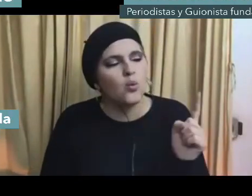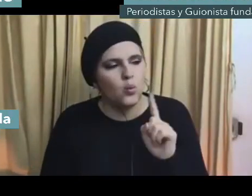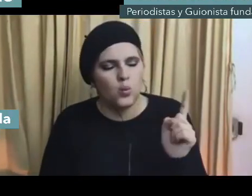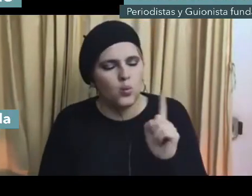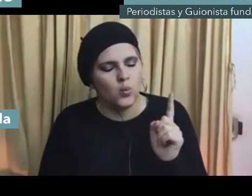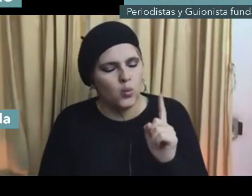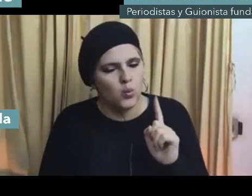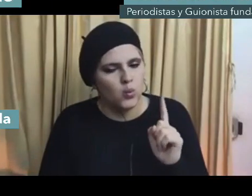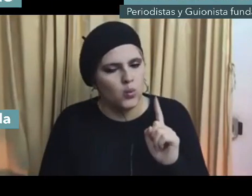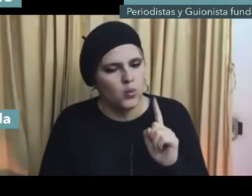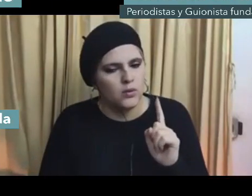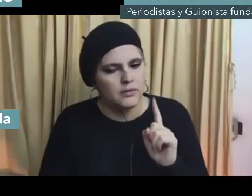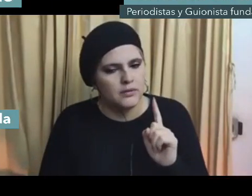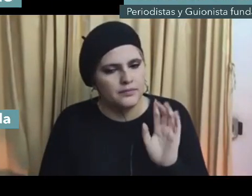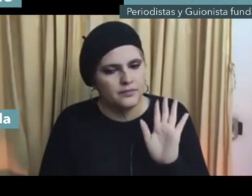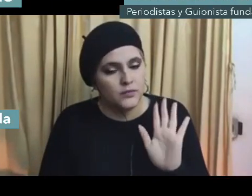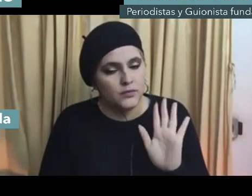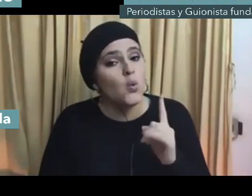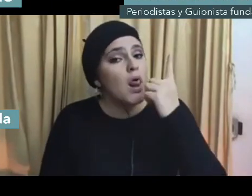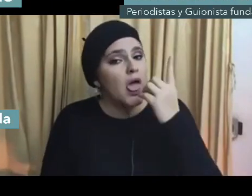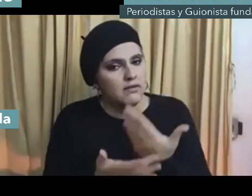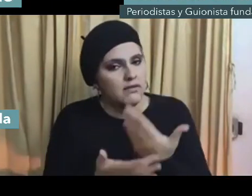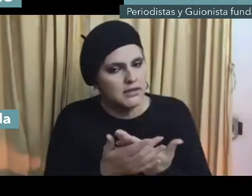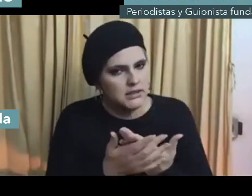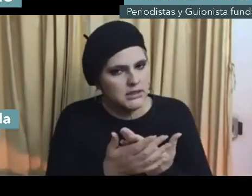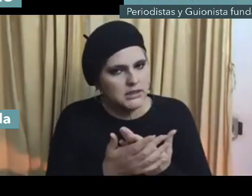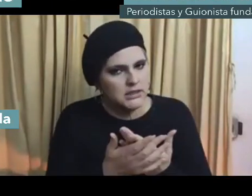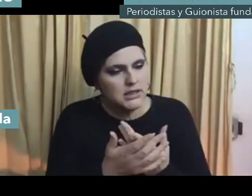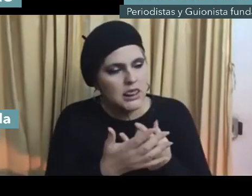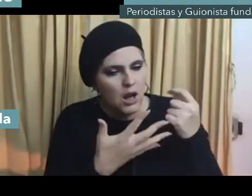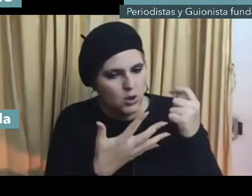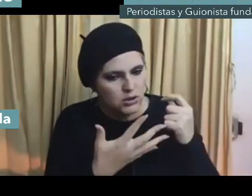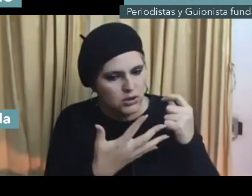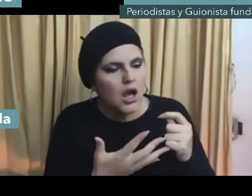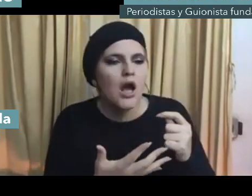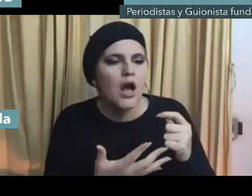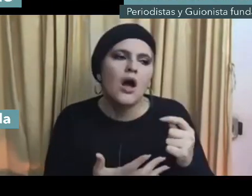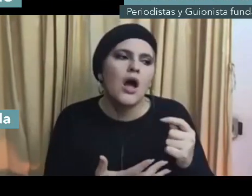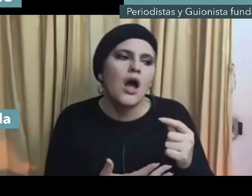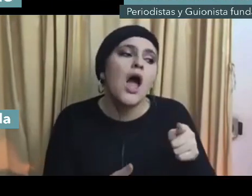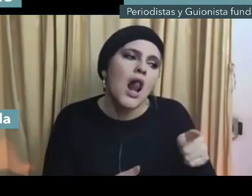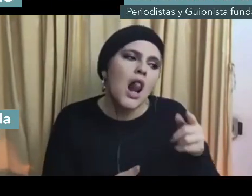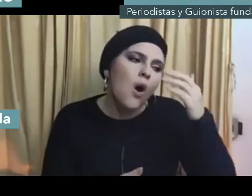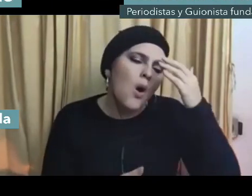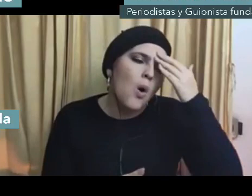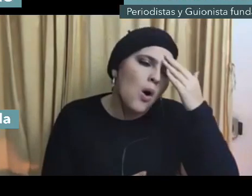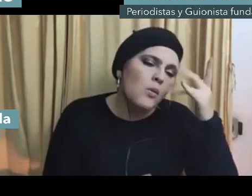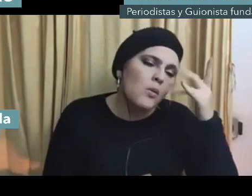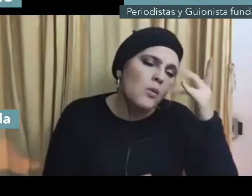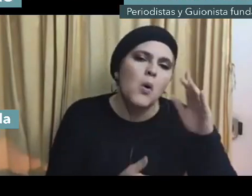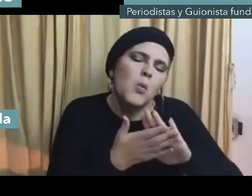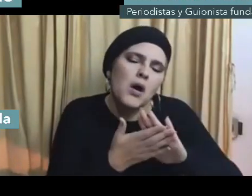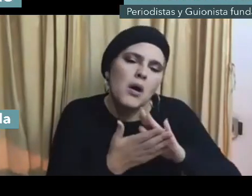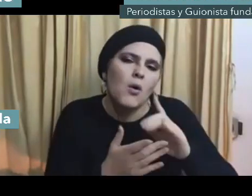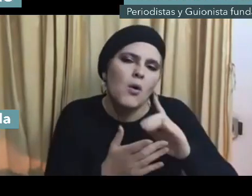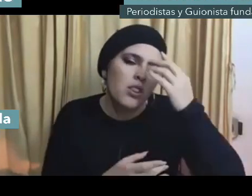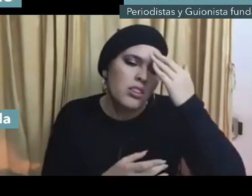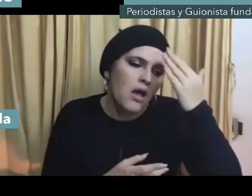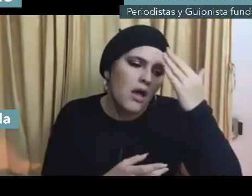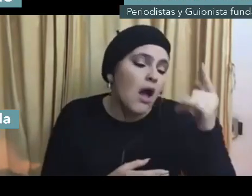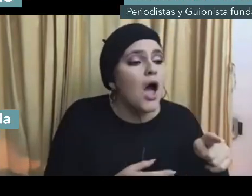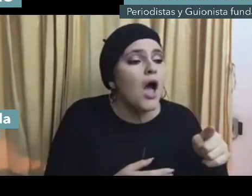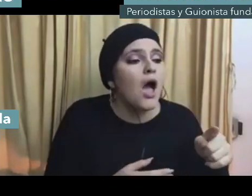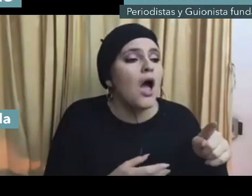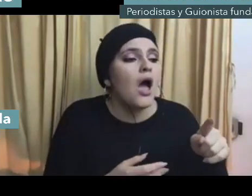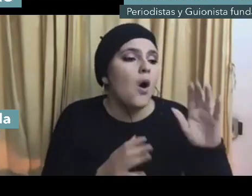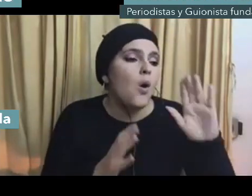vez, digamos. No voy a decir tiene un día autismo y 2 años después, ¿me Puede que no entiendes? Una tenga. condición permanente, Sí. ¿ya?